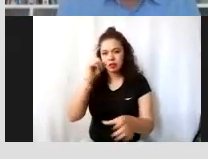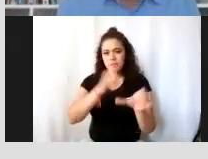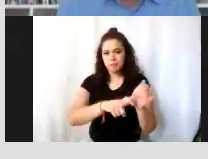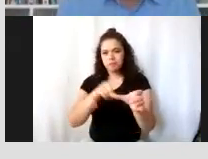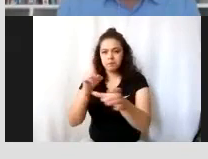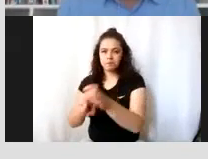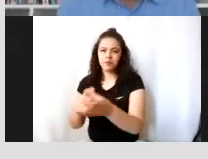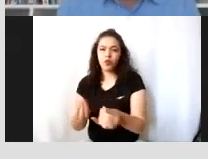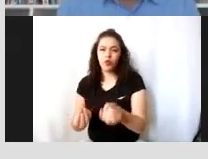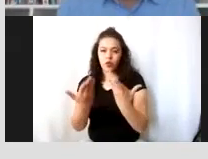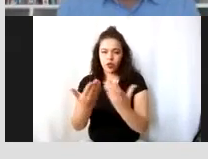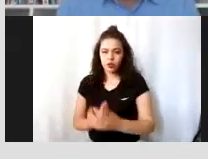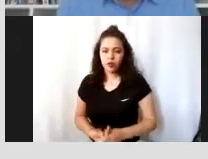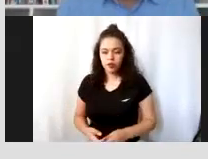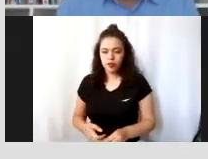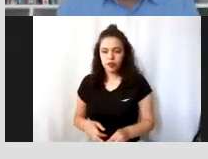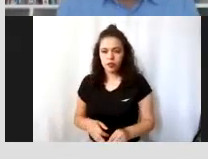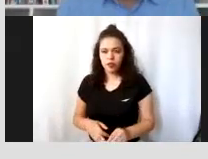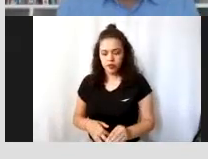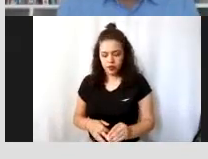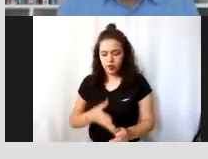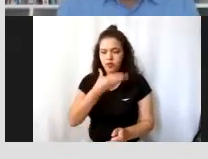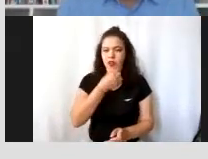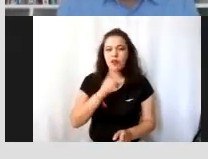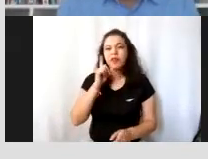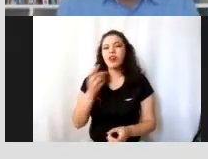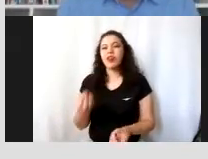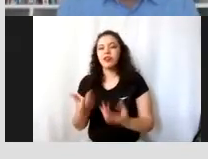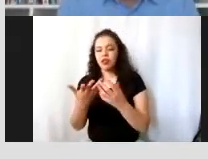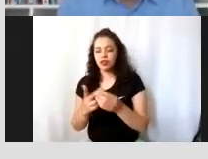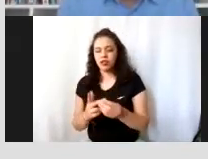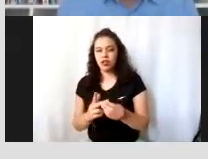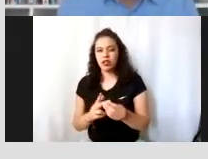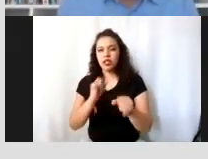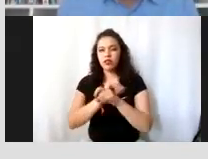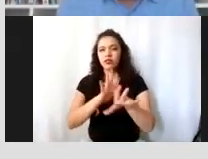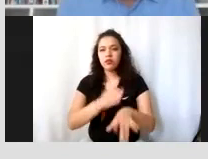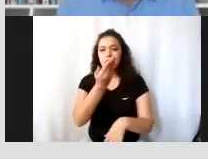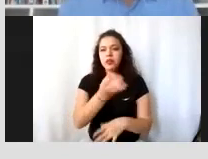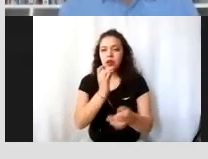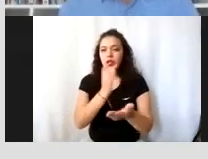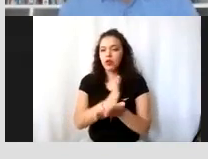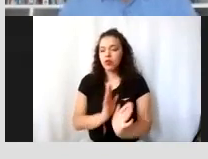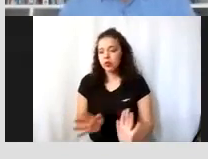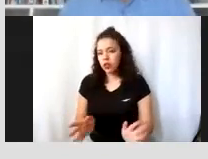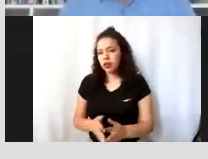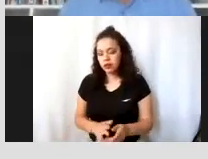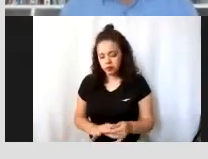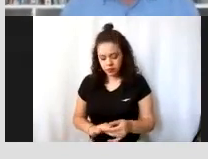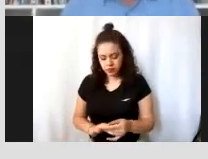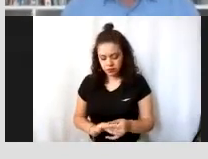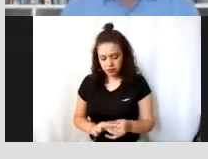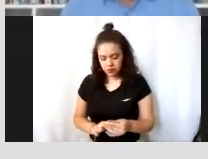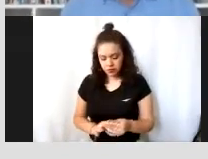alguna etnia, cuántos hombres, cuántas mujeres. Creo que es el único dato que pide. Claro, sí, es que esos datos